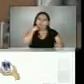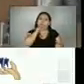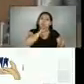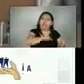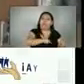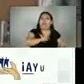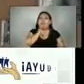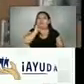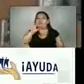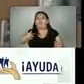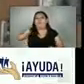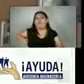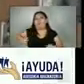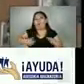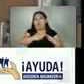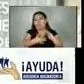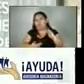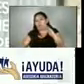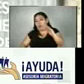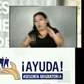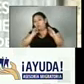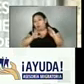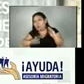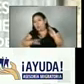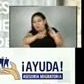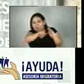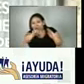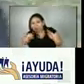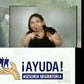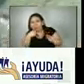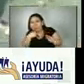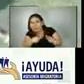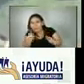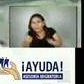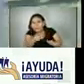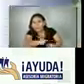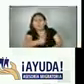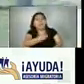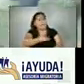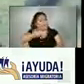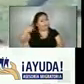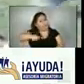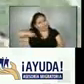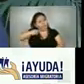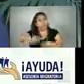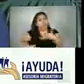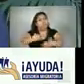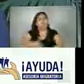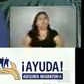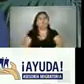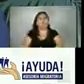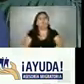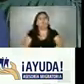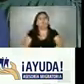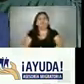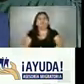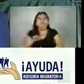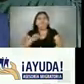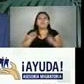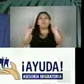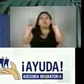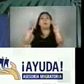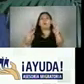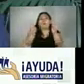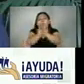jurídico de la presidencia señala que los involucrados en la masacre de los jesuitas deben ser procesados. Los delitos de lesa